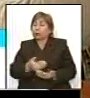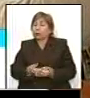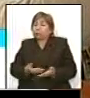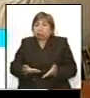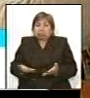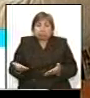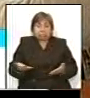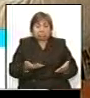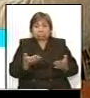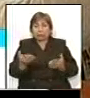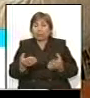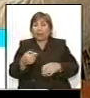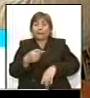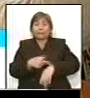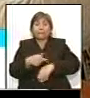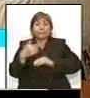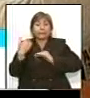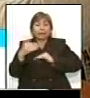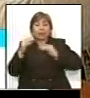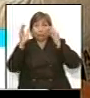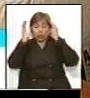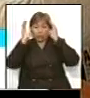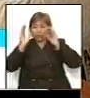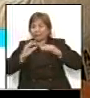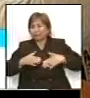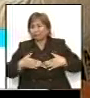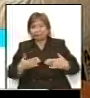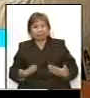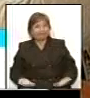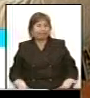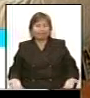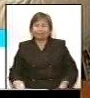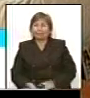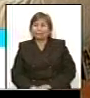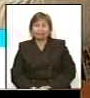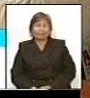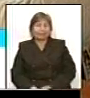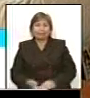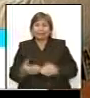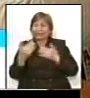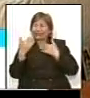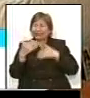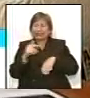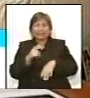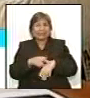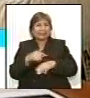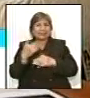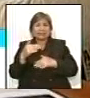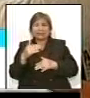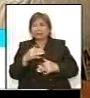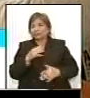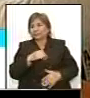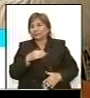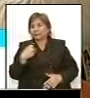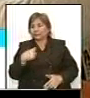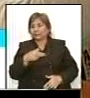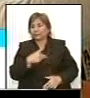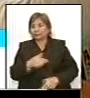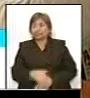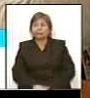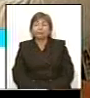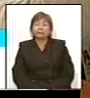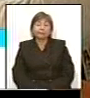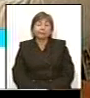convenio pasa por un tiempo y no podemos parar, ¿no? El tiempo es desfavorable para nosotros.